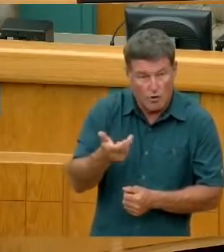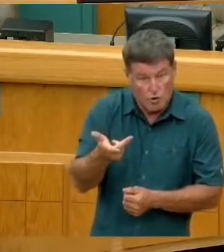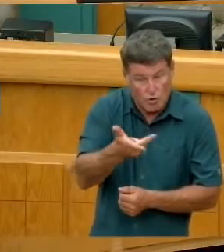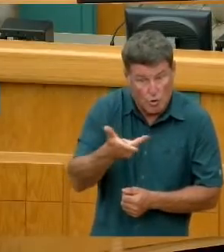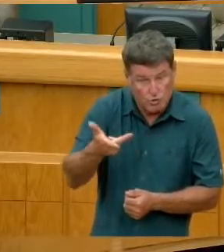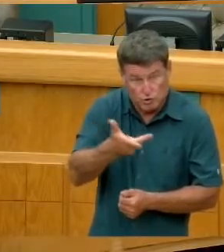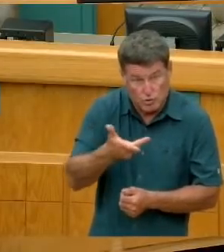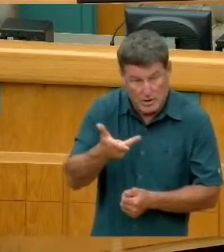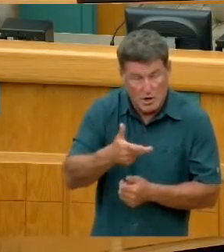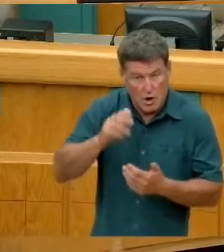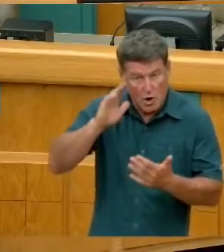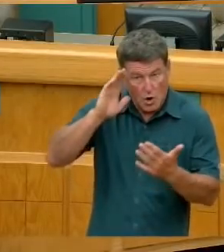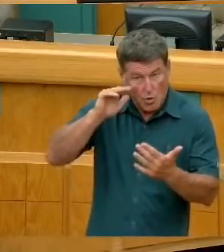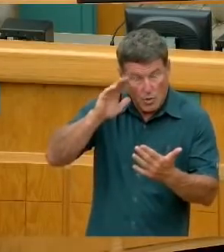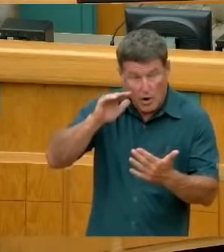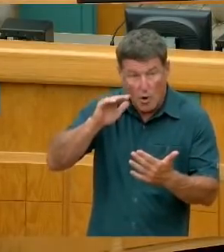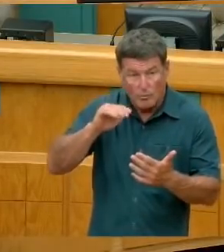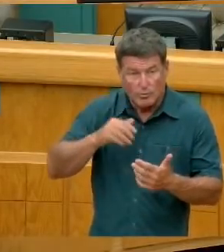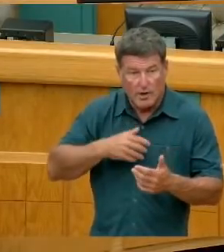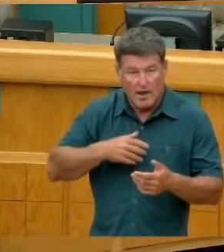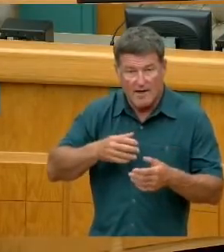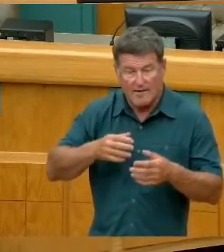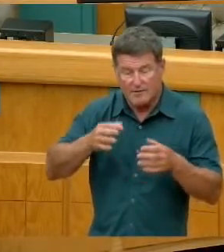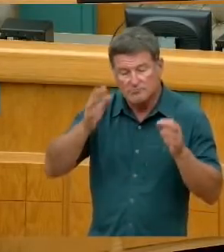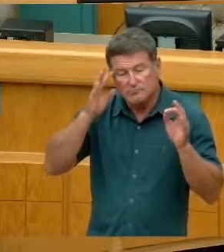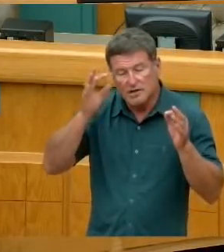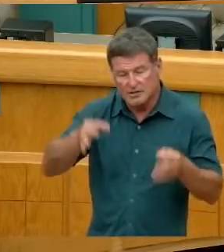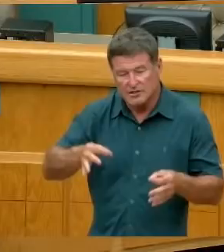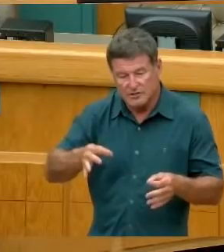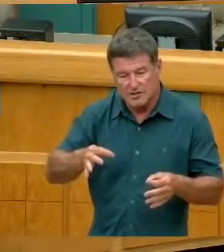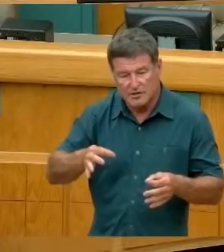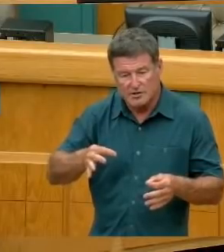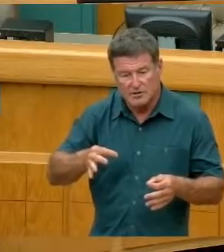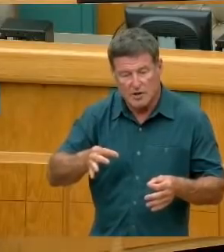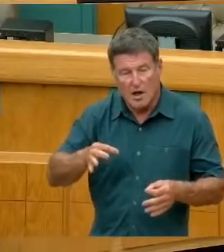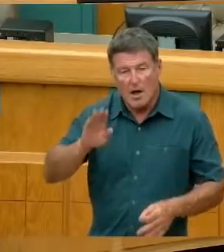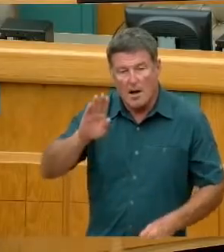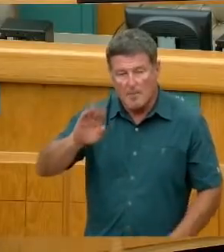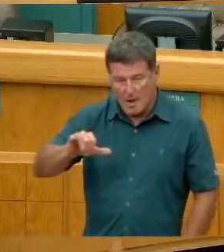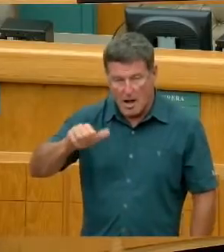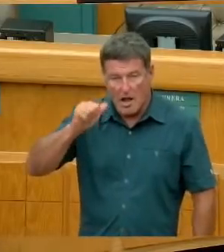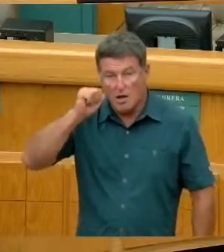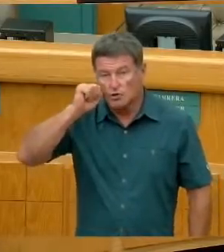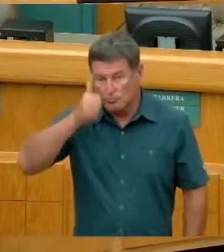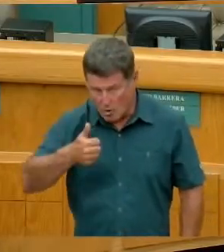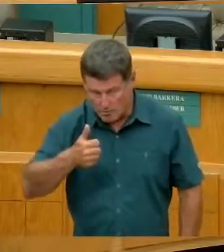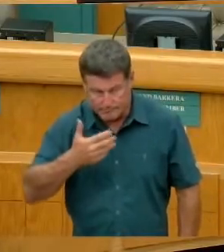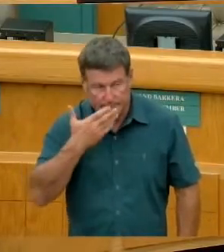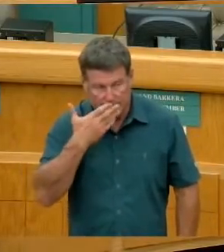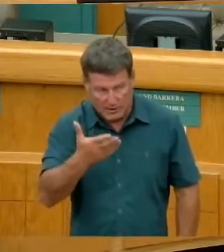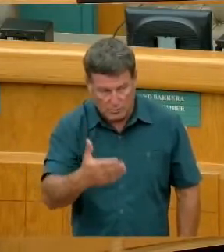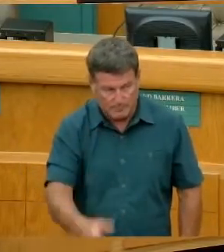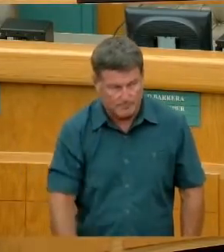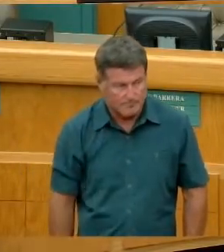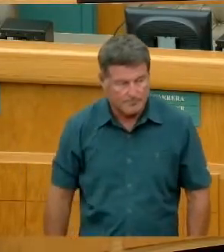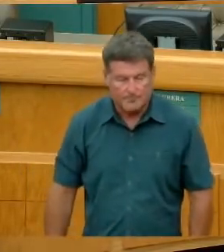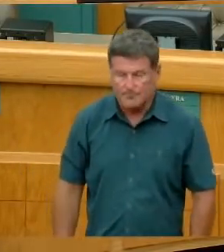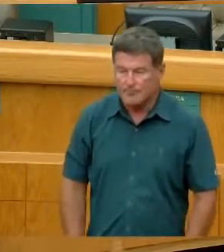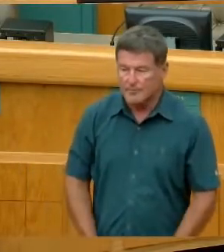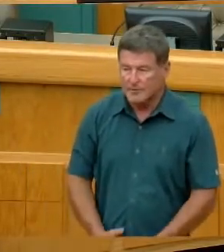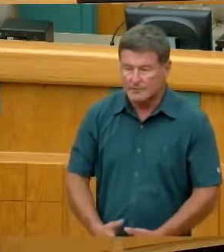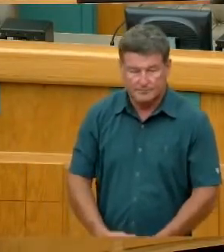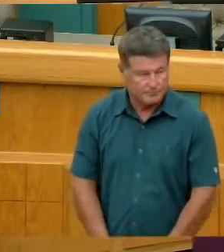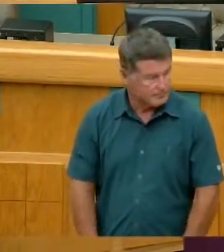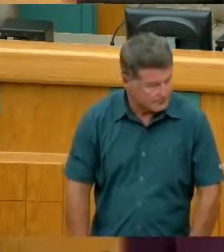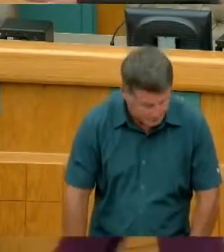have a final decision with all the stakeholders and electeds by tomorrow. Thank you.